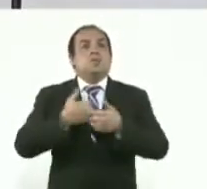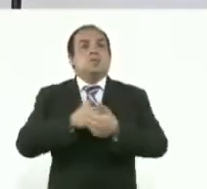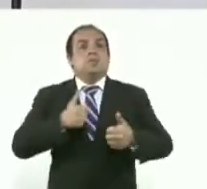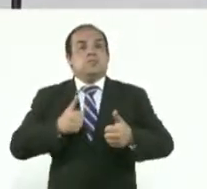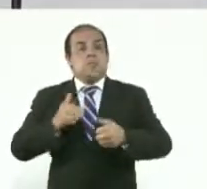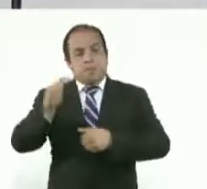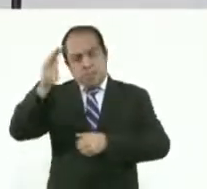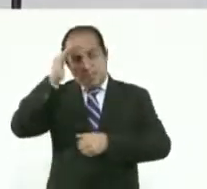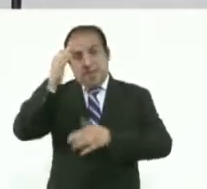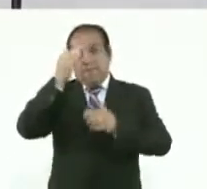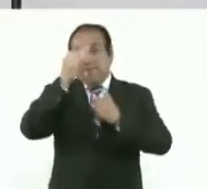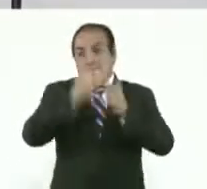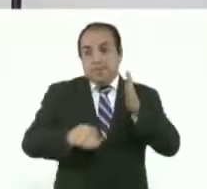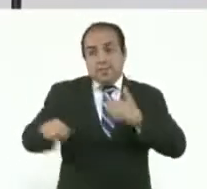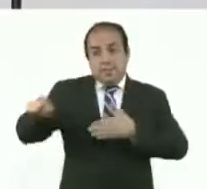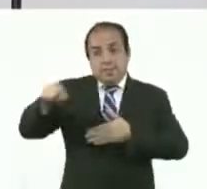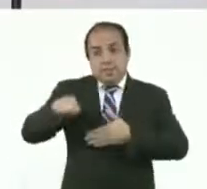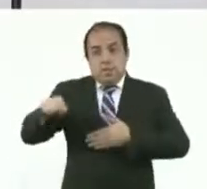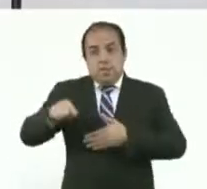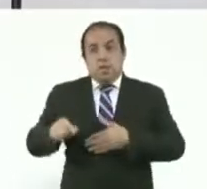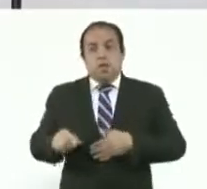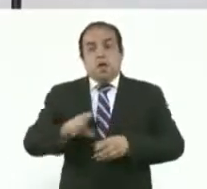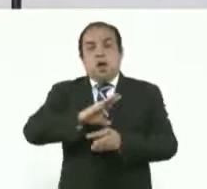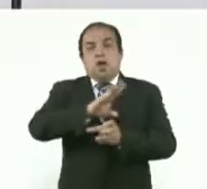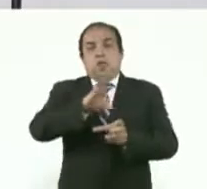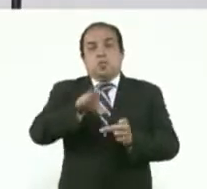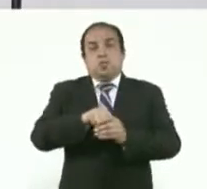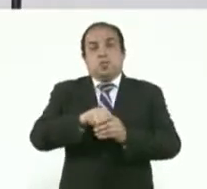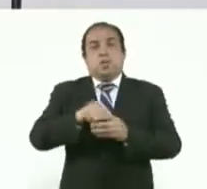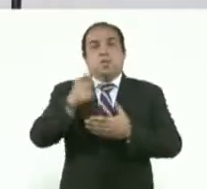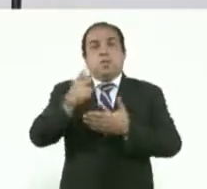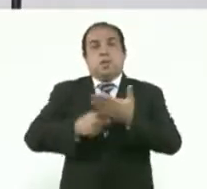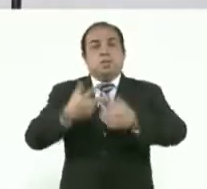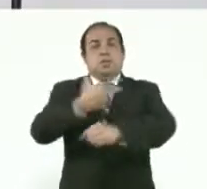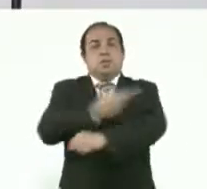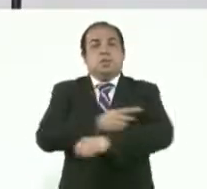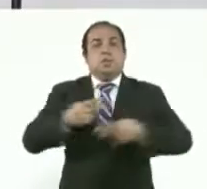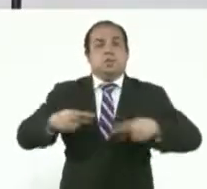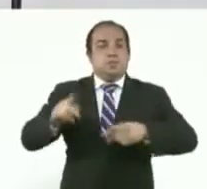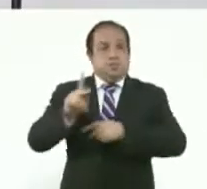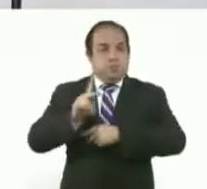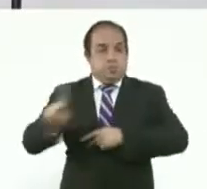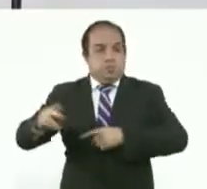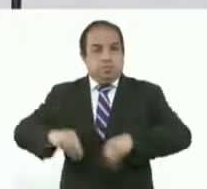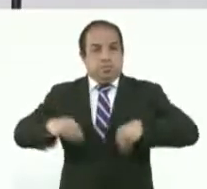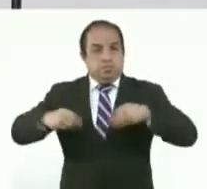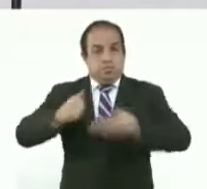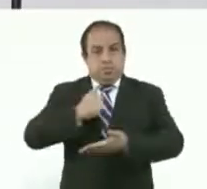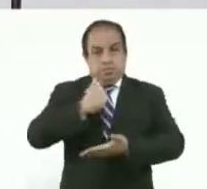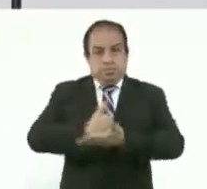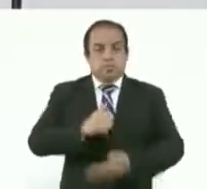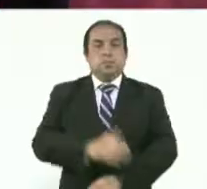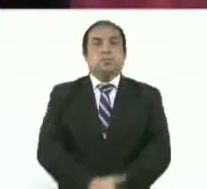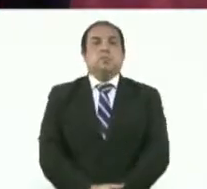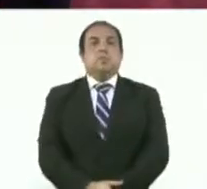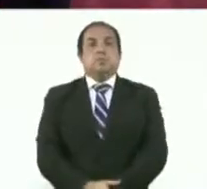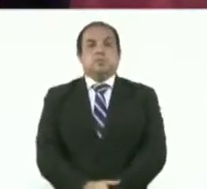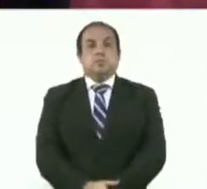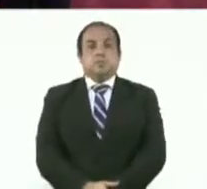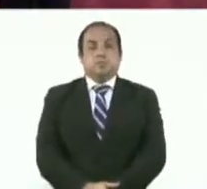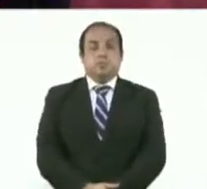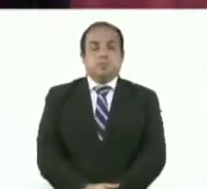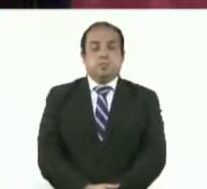todavía estiman que les falta para completar el esquema de vacunación de los habitantes capitalinos?